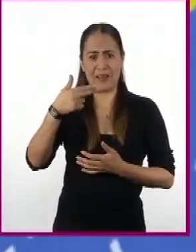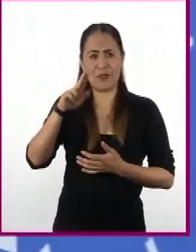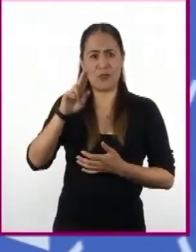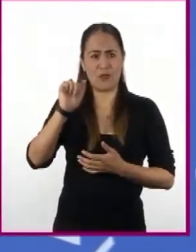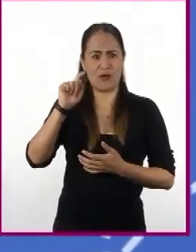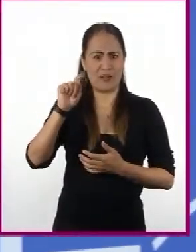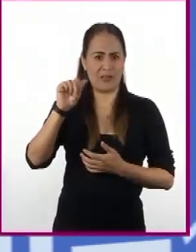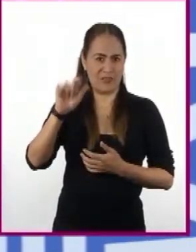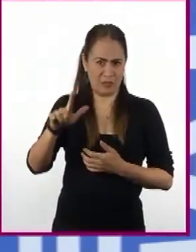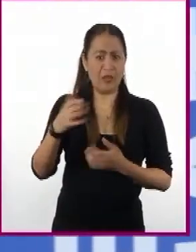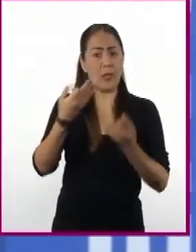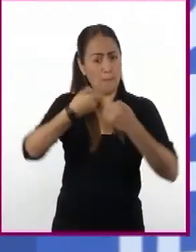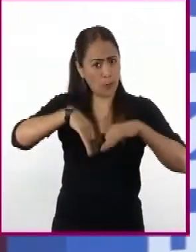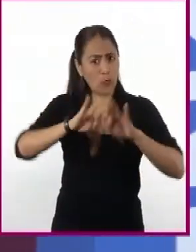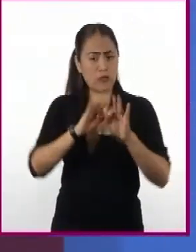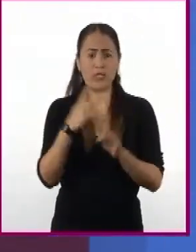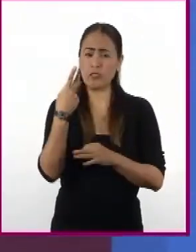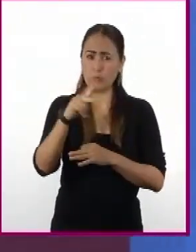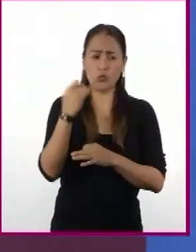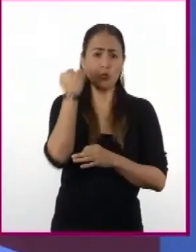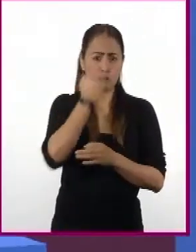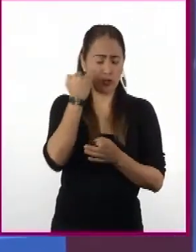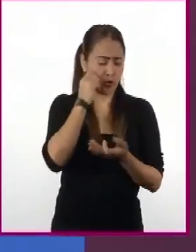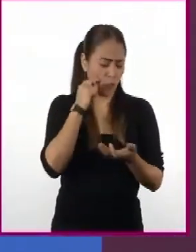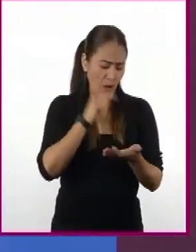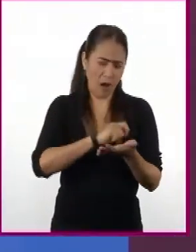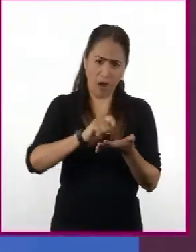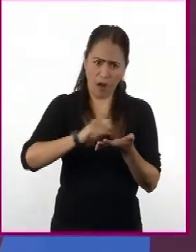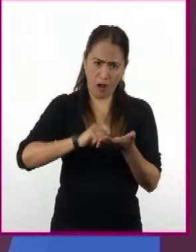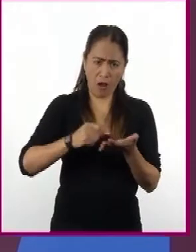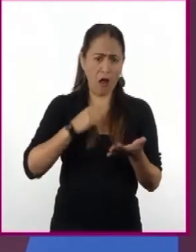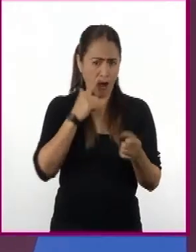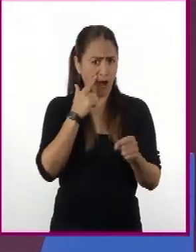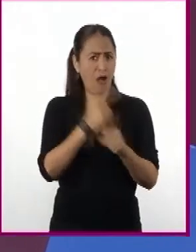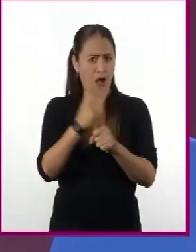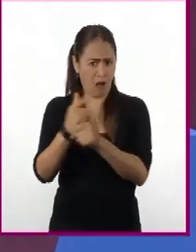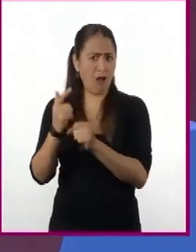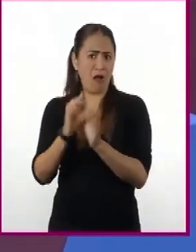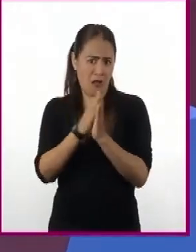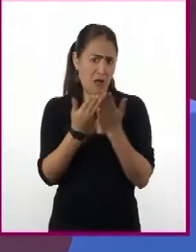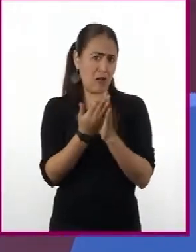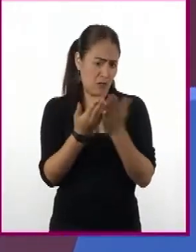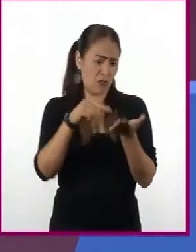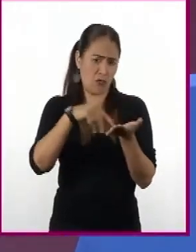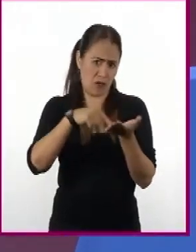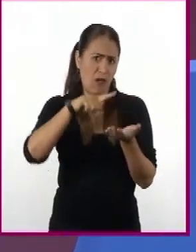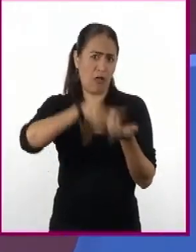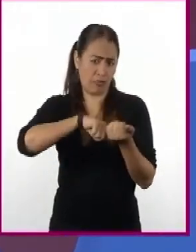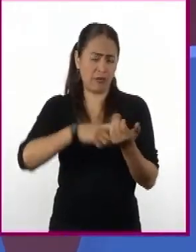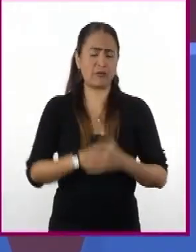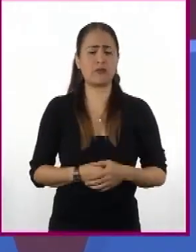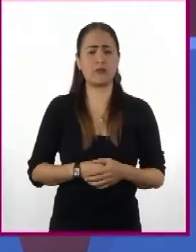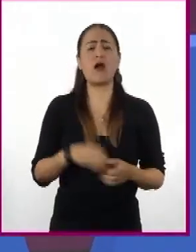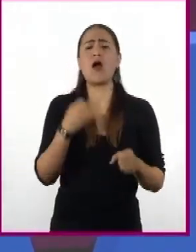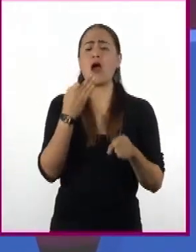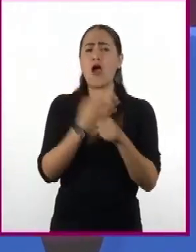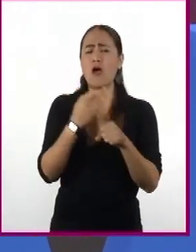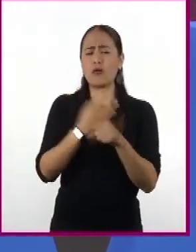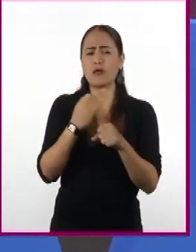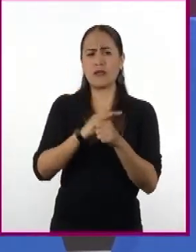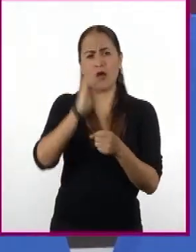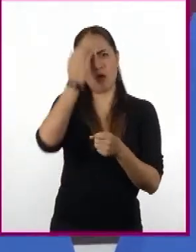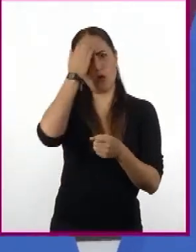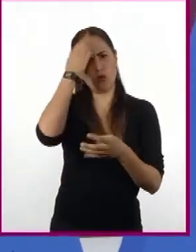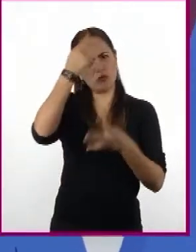existan textos escritos que podamos encontrar en un solo libro. Justamente para conocerlos, hablaremos de lo que son